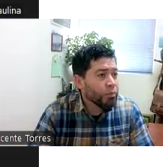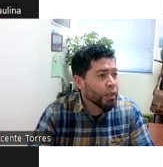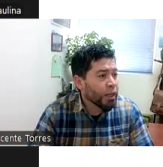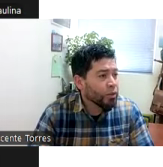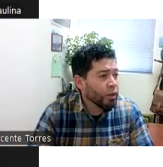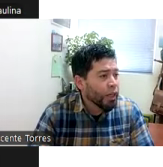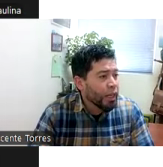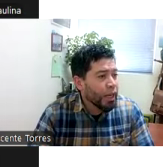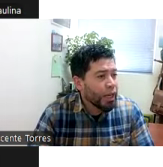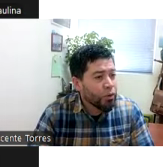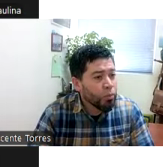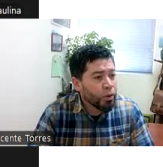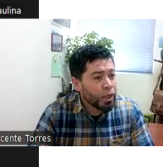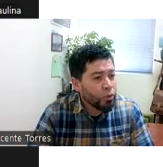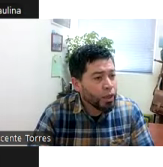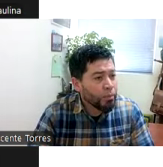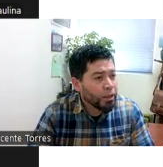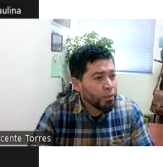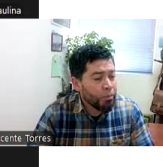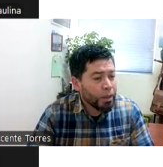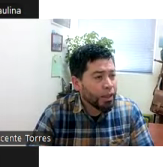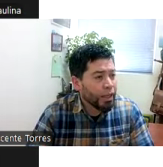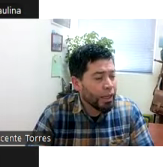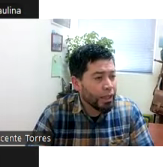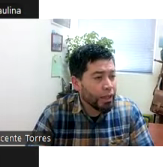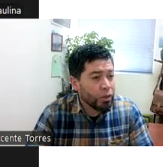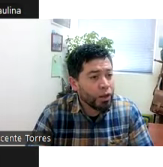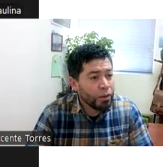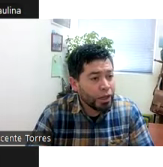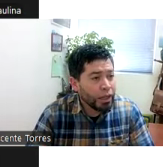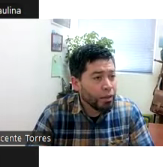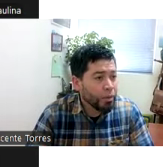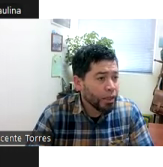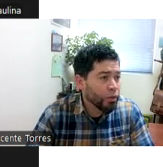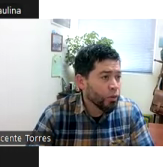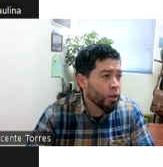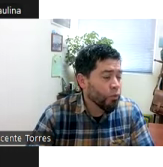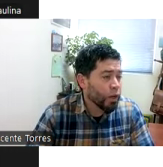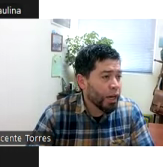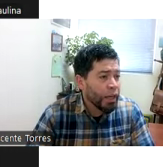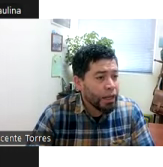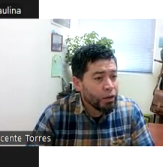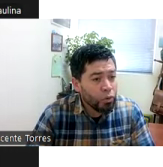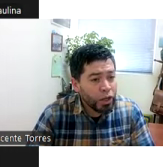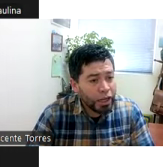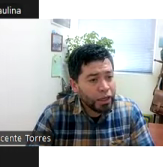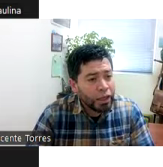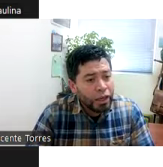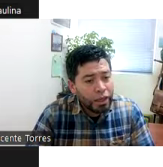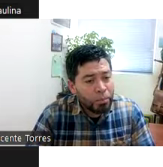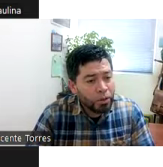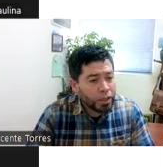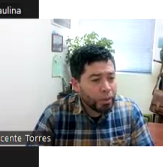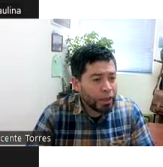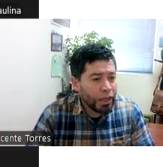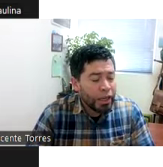laboratorio de investigación, el grupo que estudia principalmente, tenemos dos líneas de investigación, una enfocada en el wound healing y